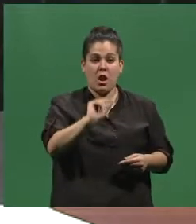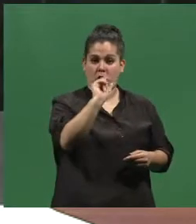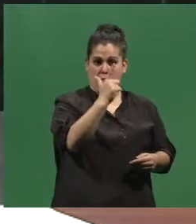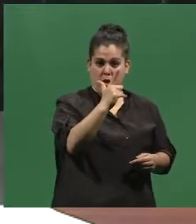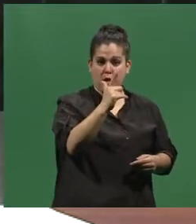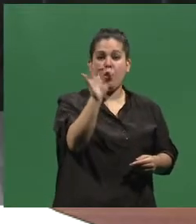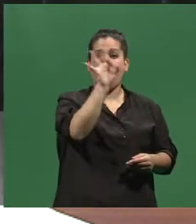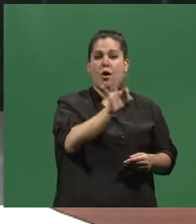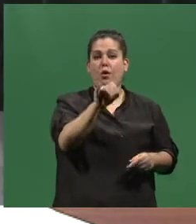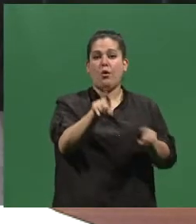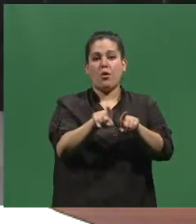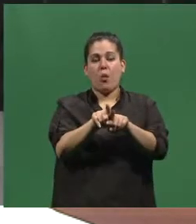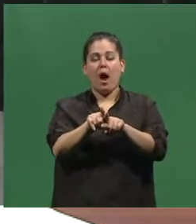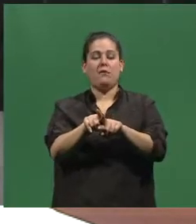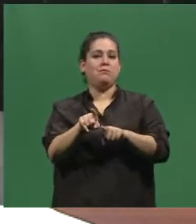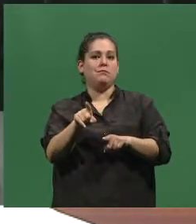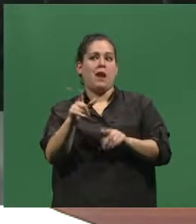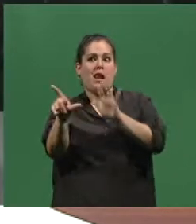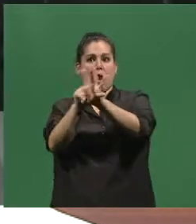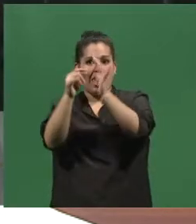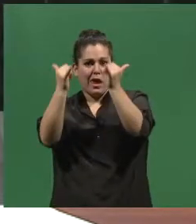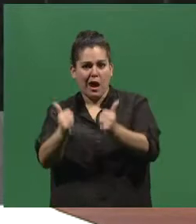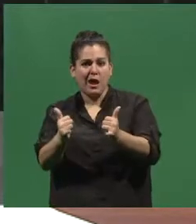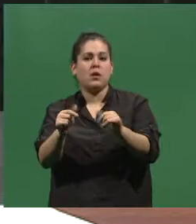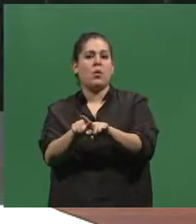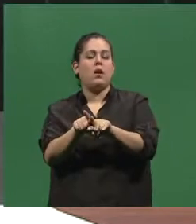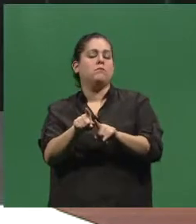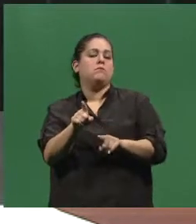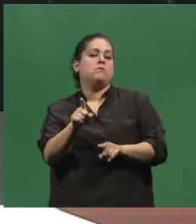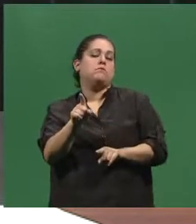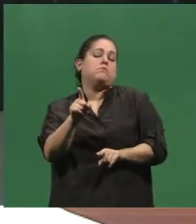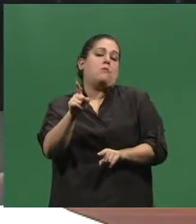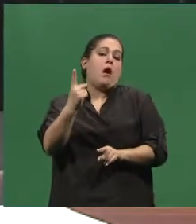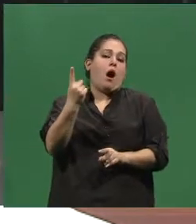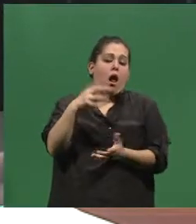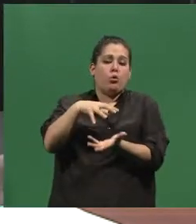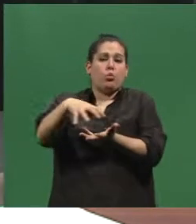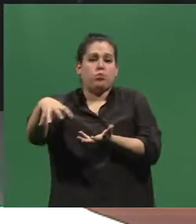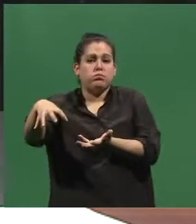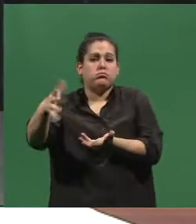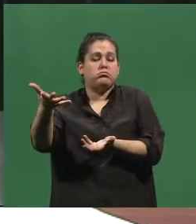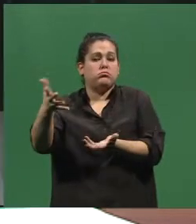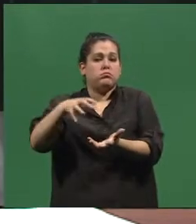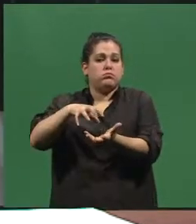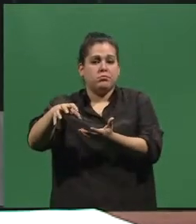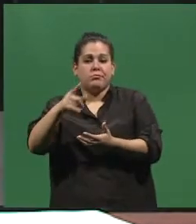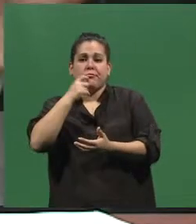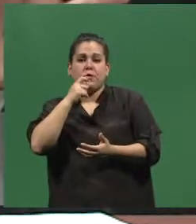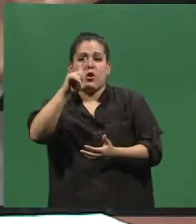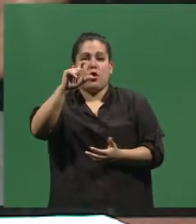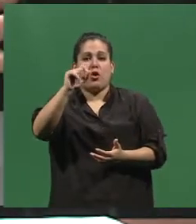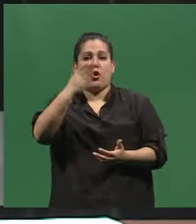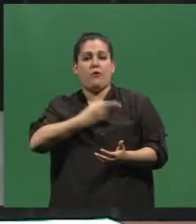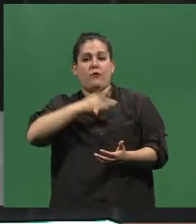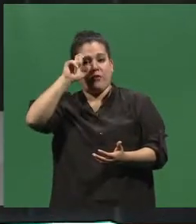o no se puede hacer desde la implementación de esta ley que algún sector del Estado, que puede ser el